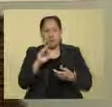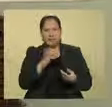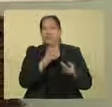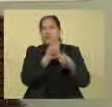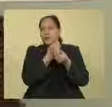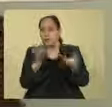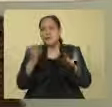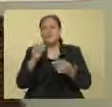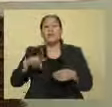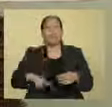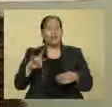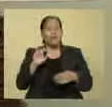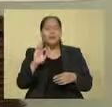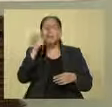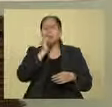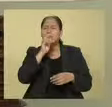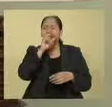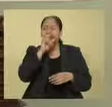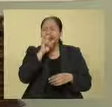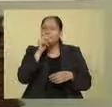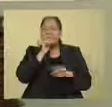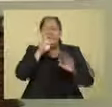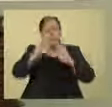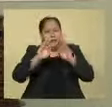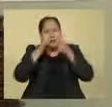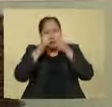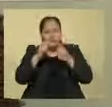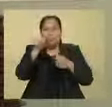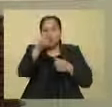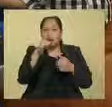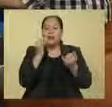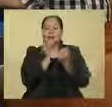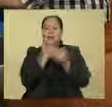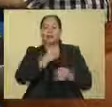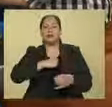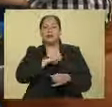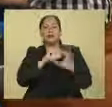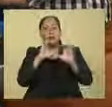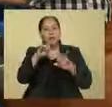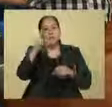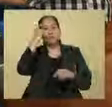Entonces, pues bueno, el gobierno, como siempre, trabajando por nosotros, cuidando nuestra salud. Hay que ser conscientes, hay que prevenir.